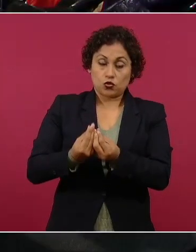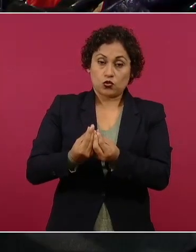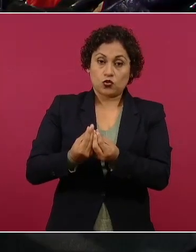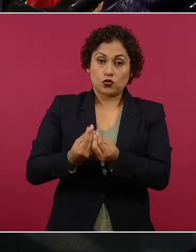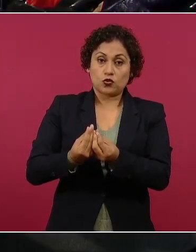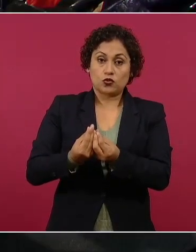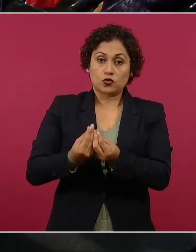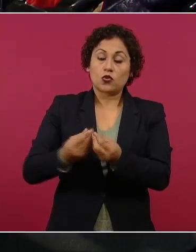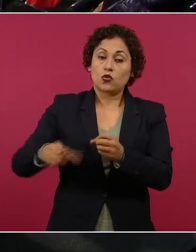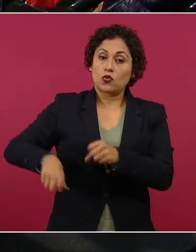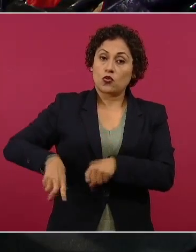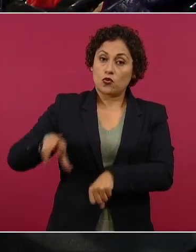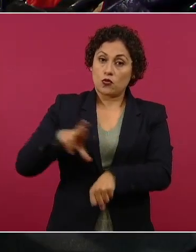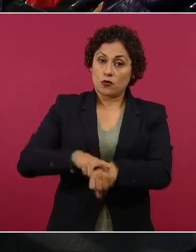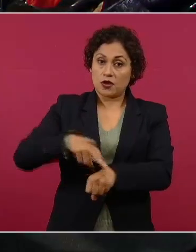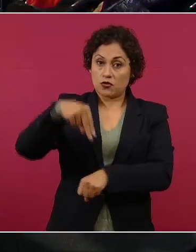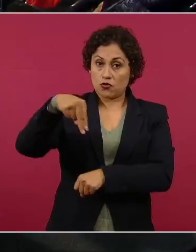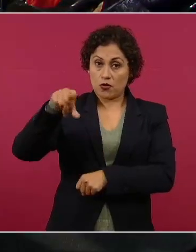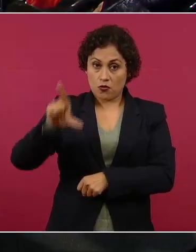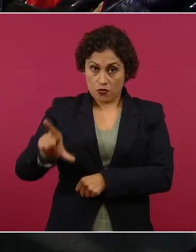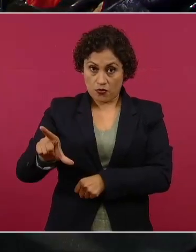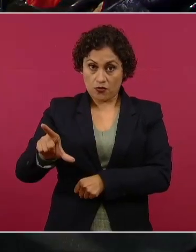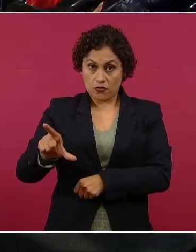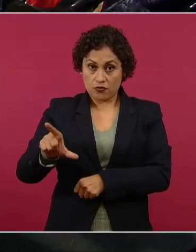de Nuevo León,